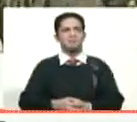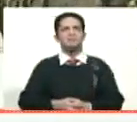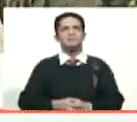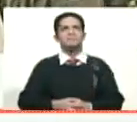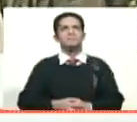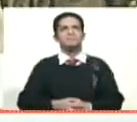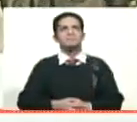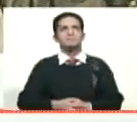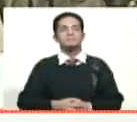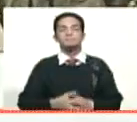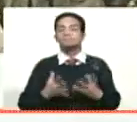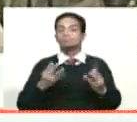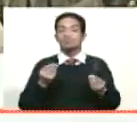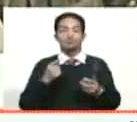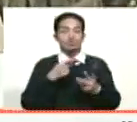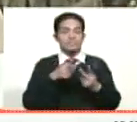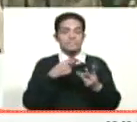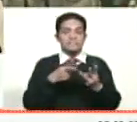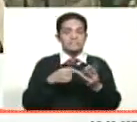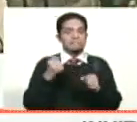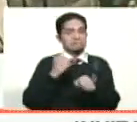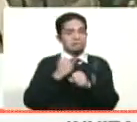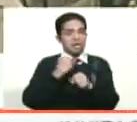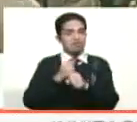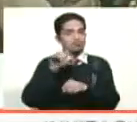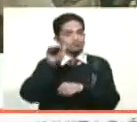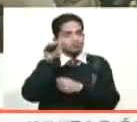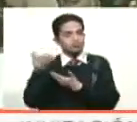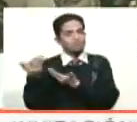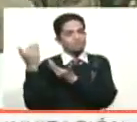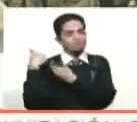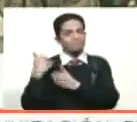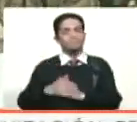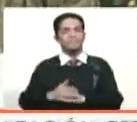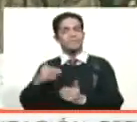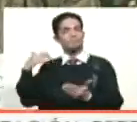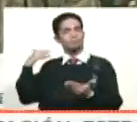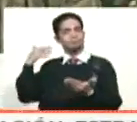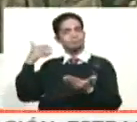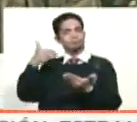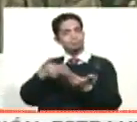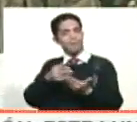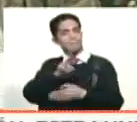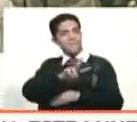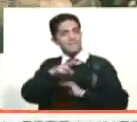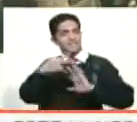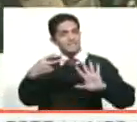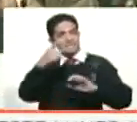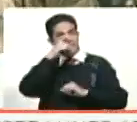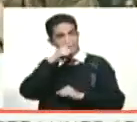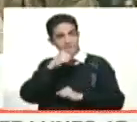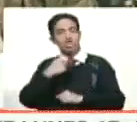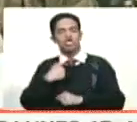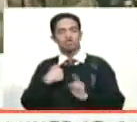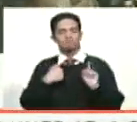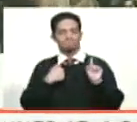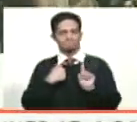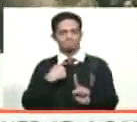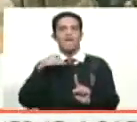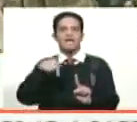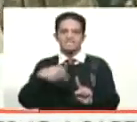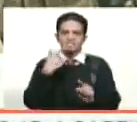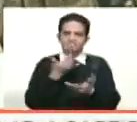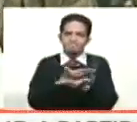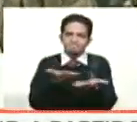Son muchas tareas pendientes hacia el futuro. Y 27 años después del 4 de febrero, yo vengo aquí a este cuartel a hablar